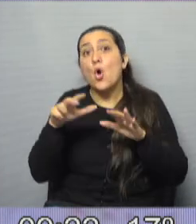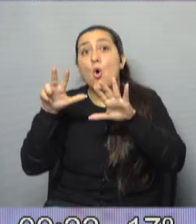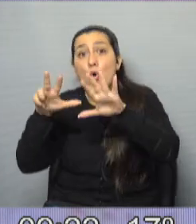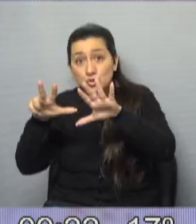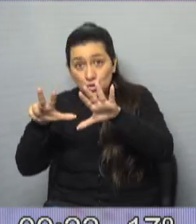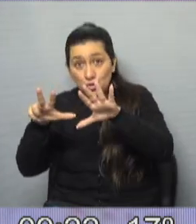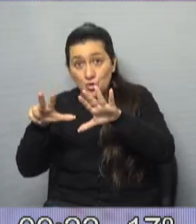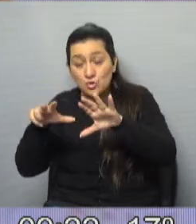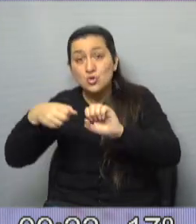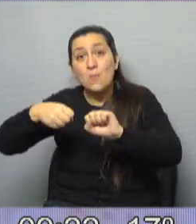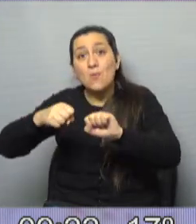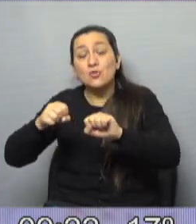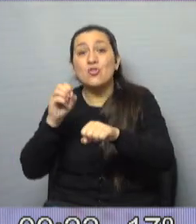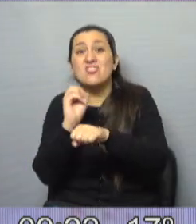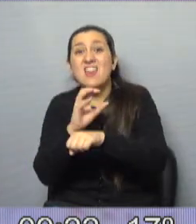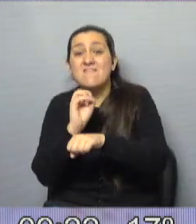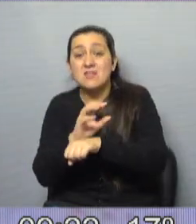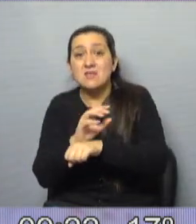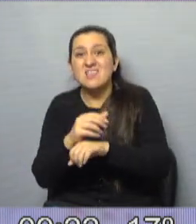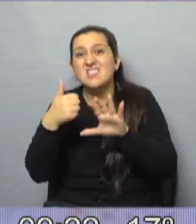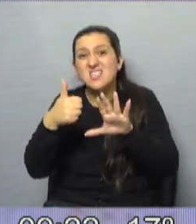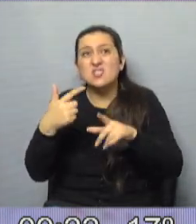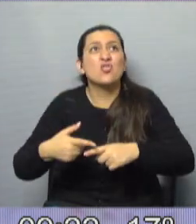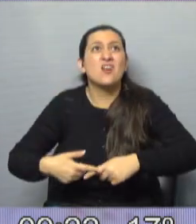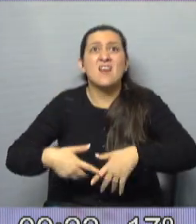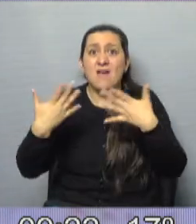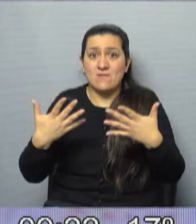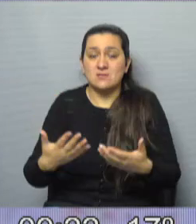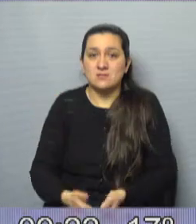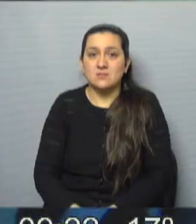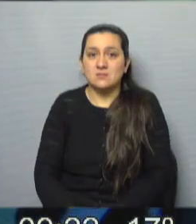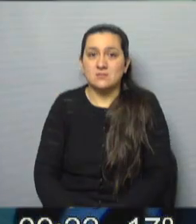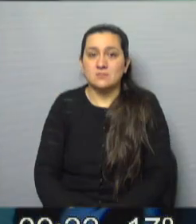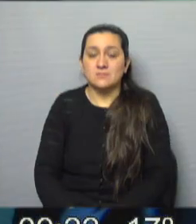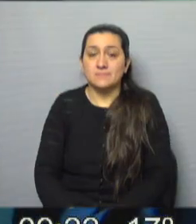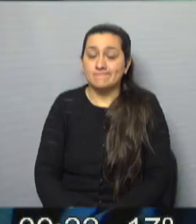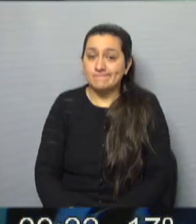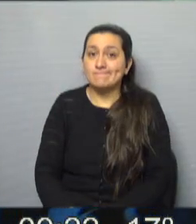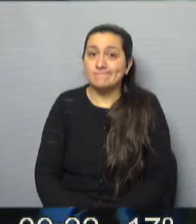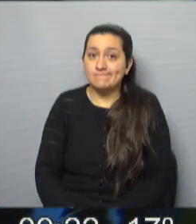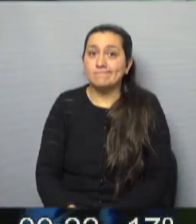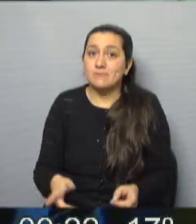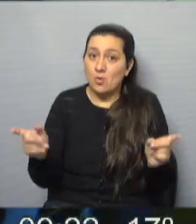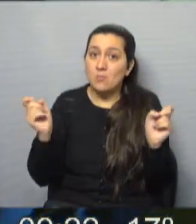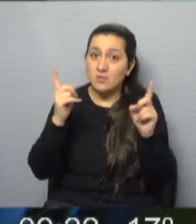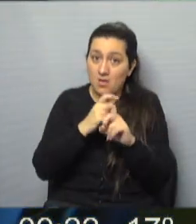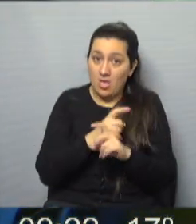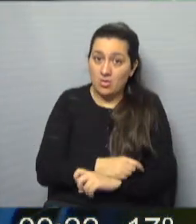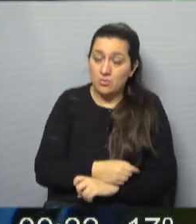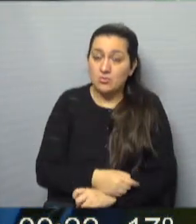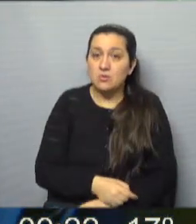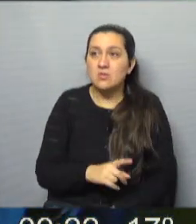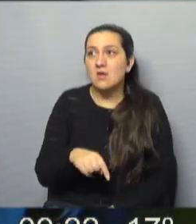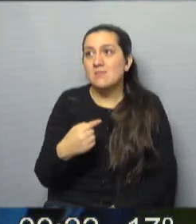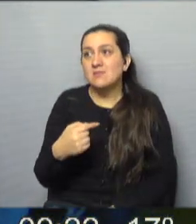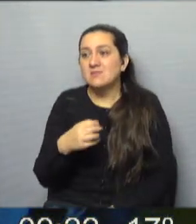son delivery y 6 son graves o muy graves. Qué tremendo, ¿no? Sí. Qué tremendo. Después nosotros hablamos, o tanta gente